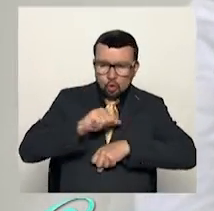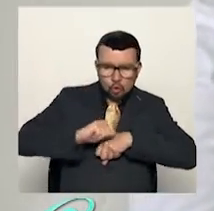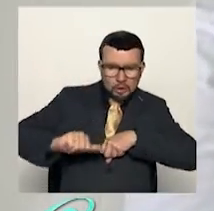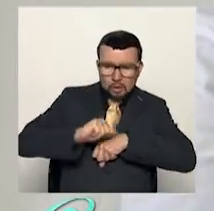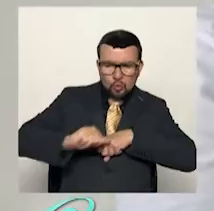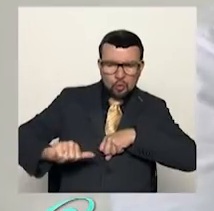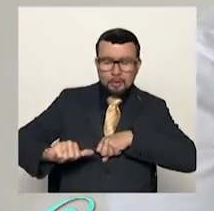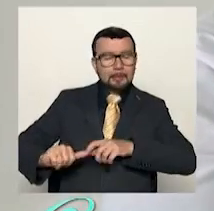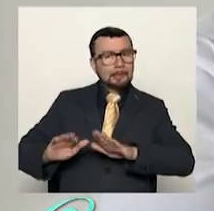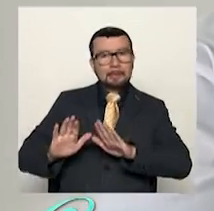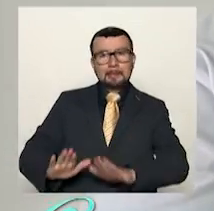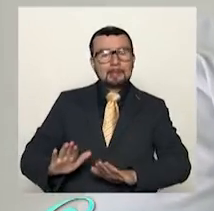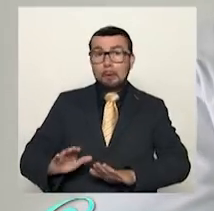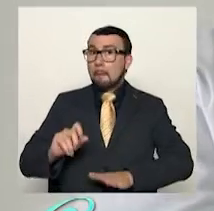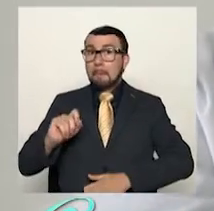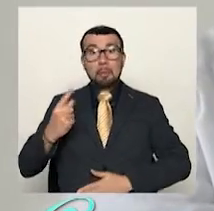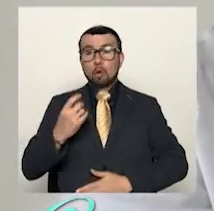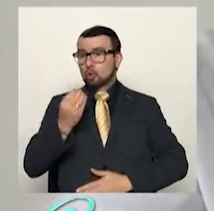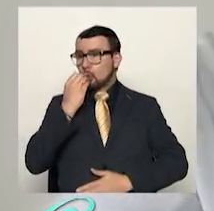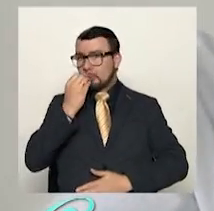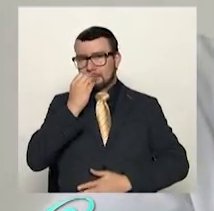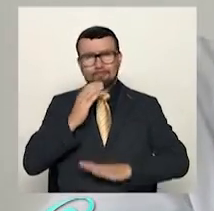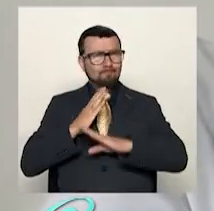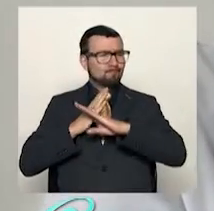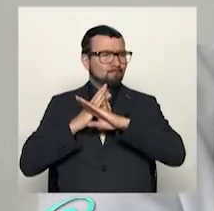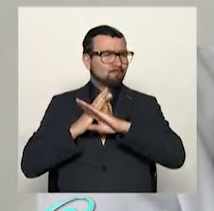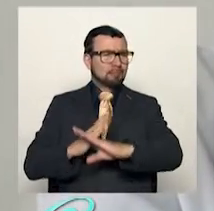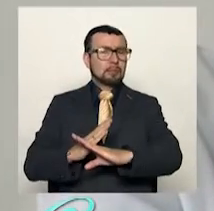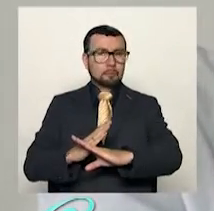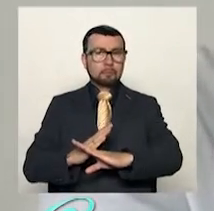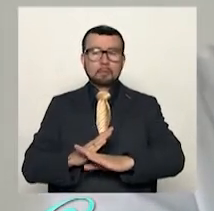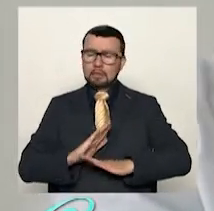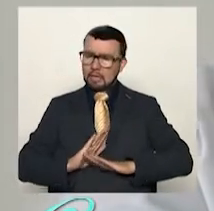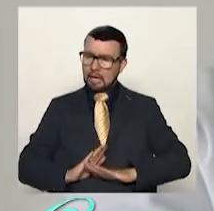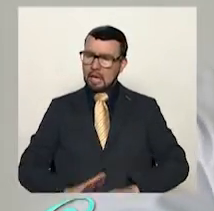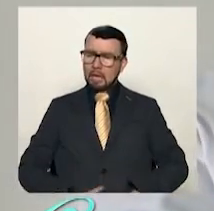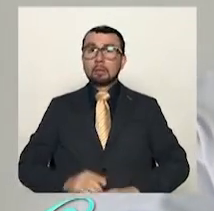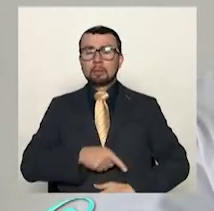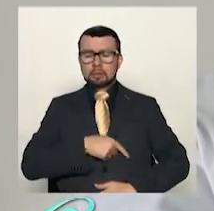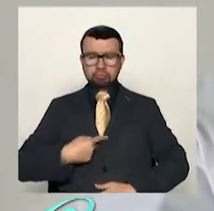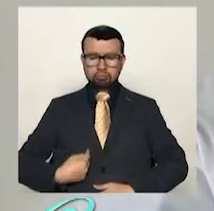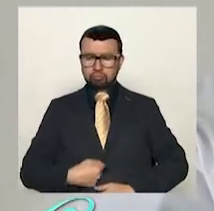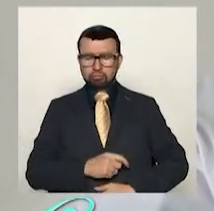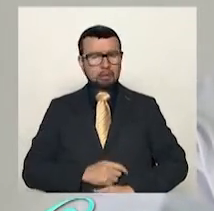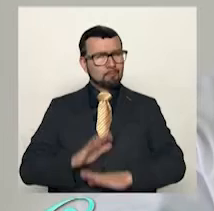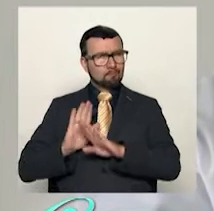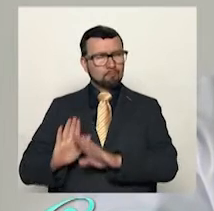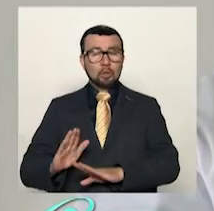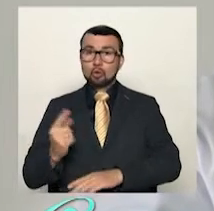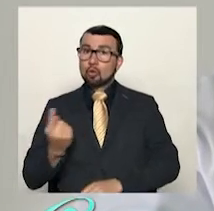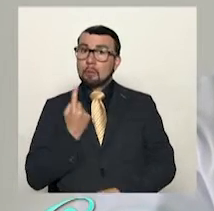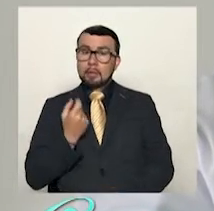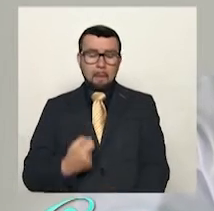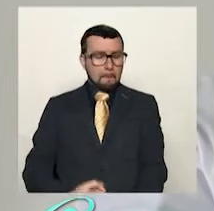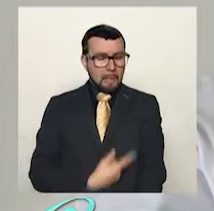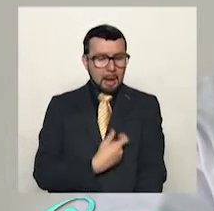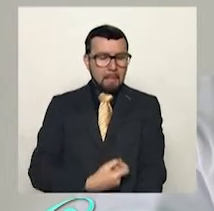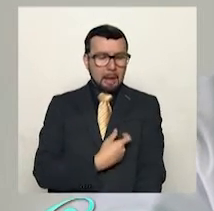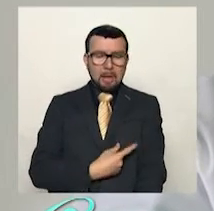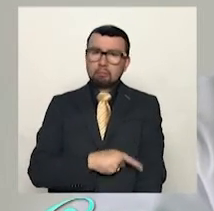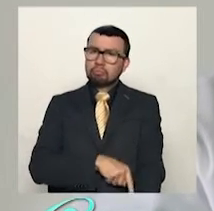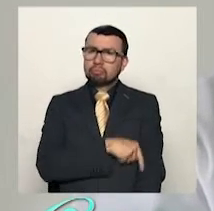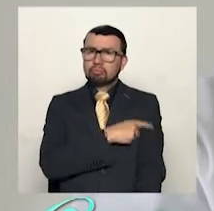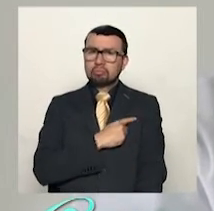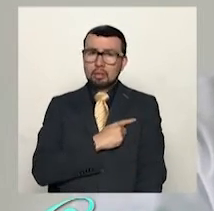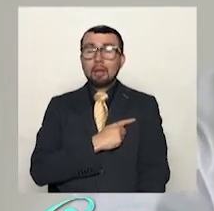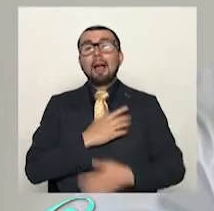tiene primero que nada que poner en quietud absoluta ese intestino. Solamente se hidrata y no se pone necesariamente analgesia, por